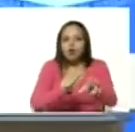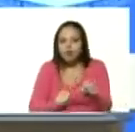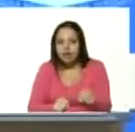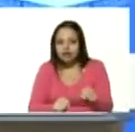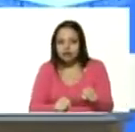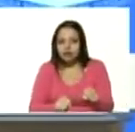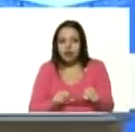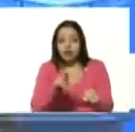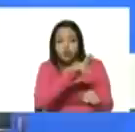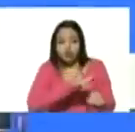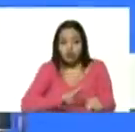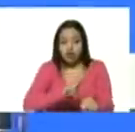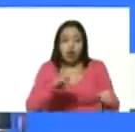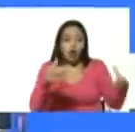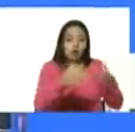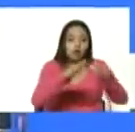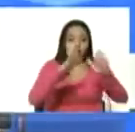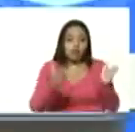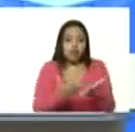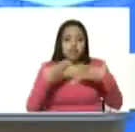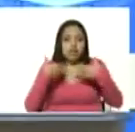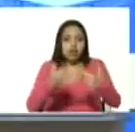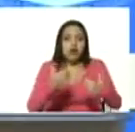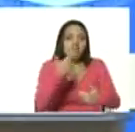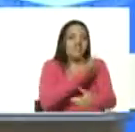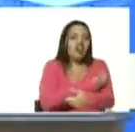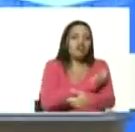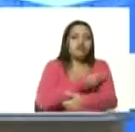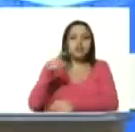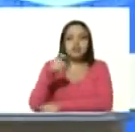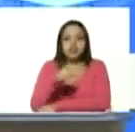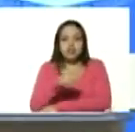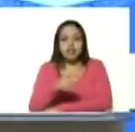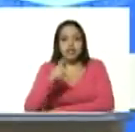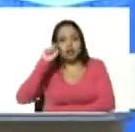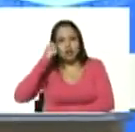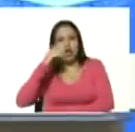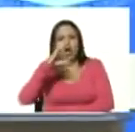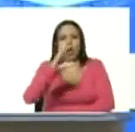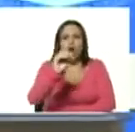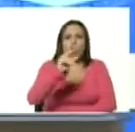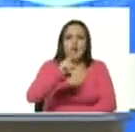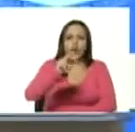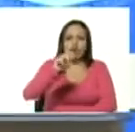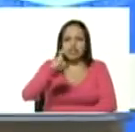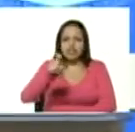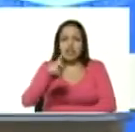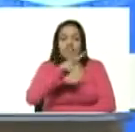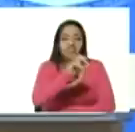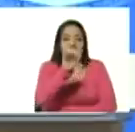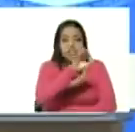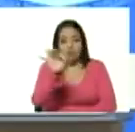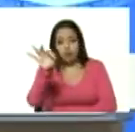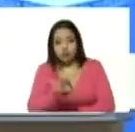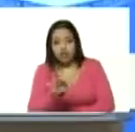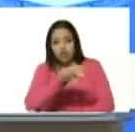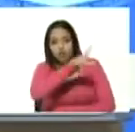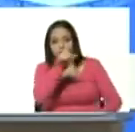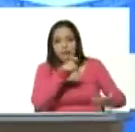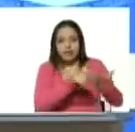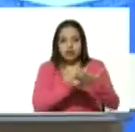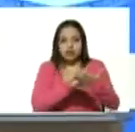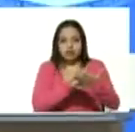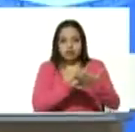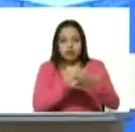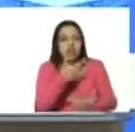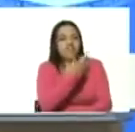través de la OPS y la OMS las vacunas que se necesiten. Te recuerdo que el mecanismo COVAX solo es para el 20% del total de vacunas